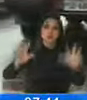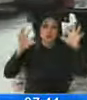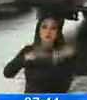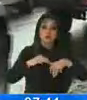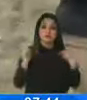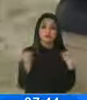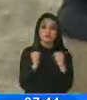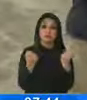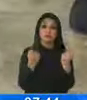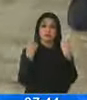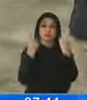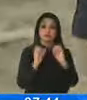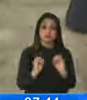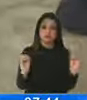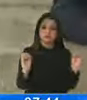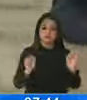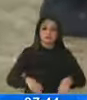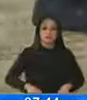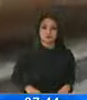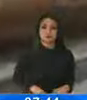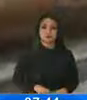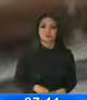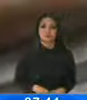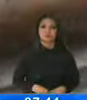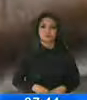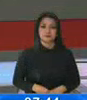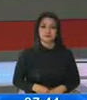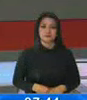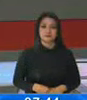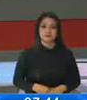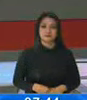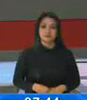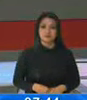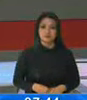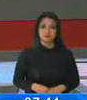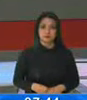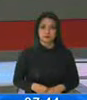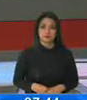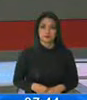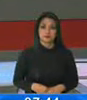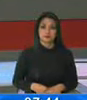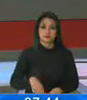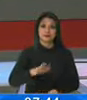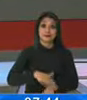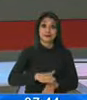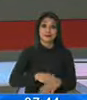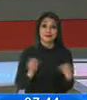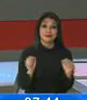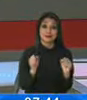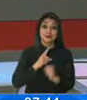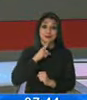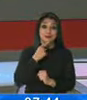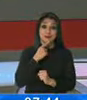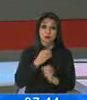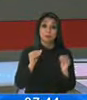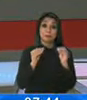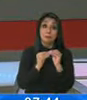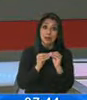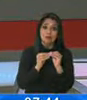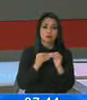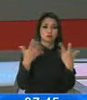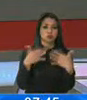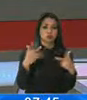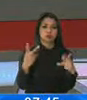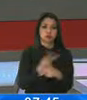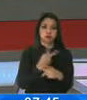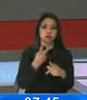le sorprendan. Informó Carolina Santos. Ante la llegada de los días fríos, aumenta el riesgo de contraer